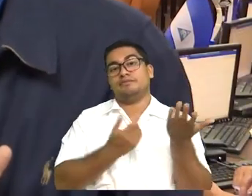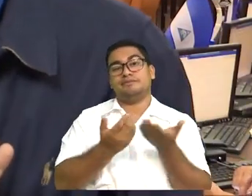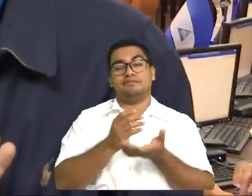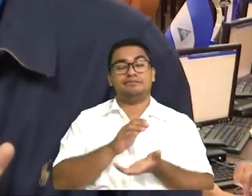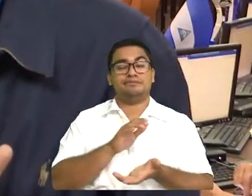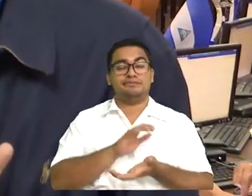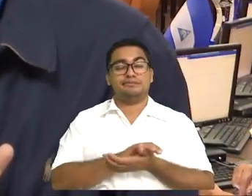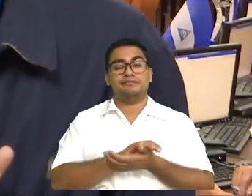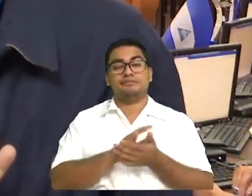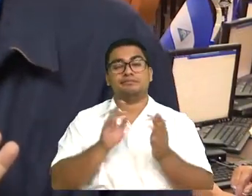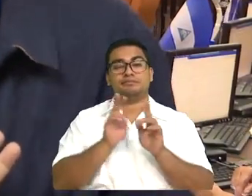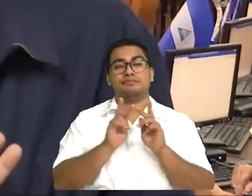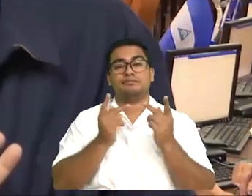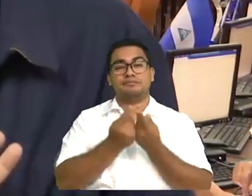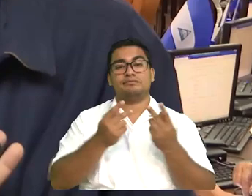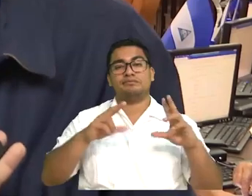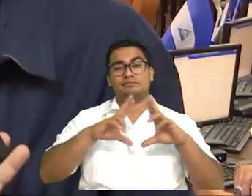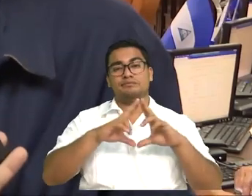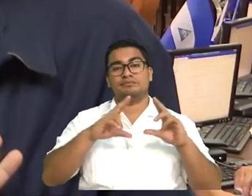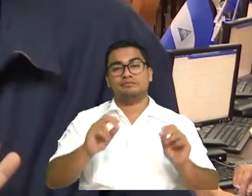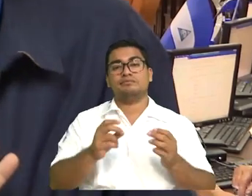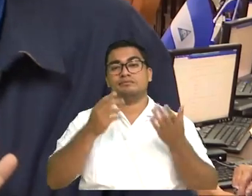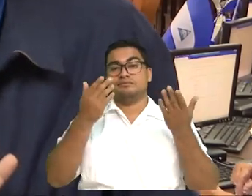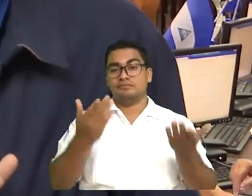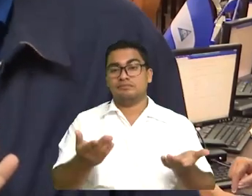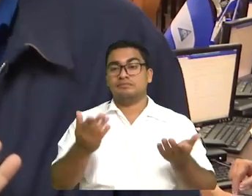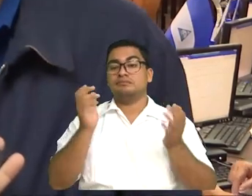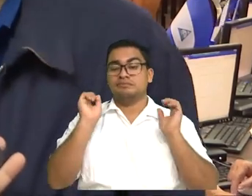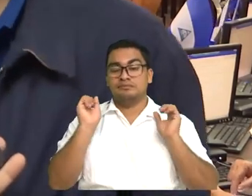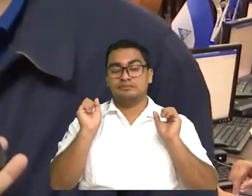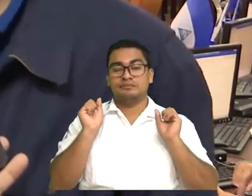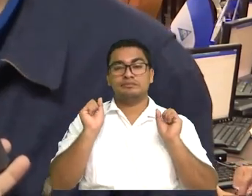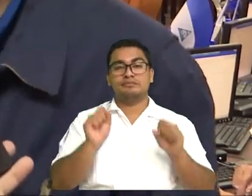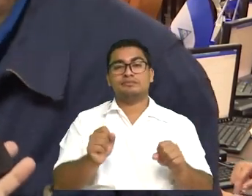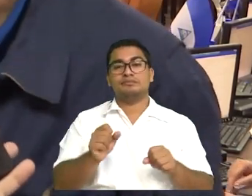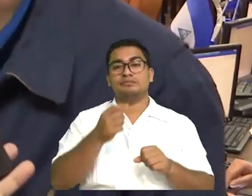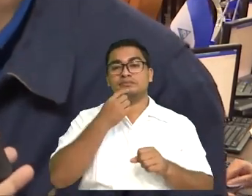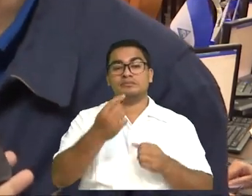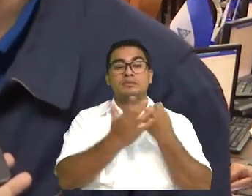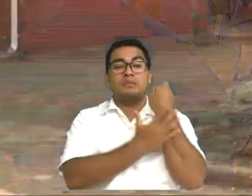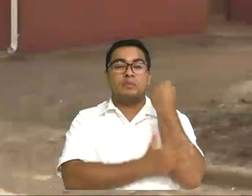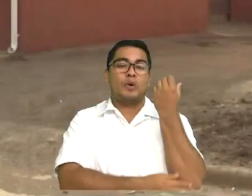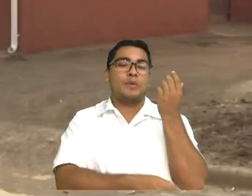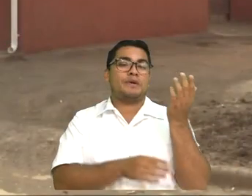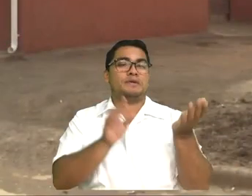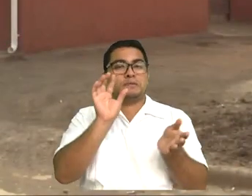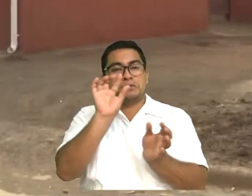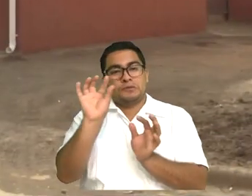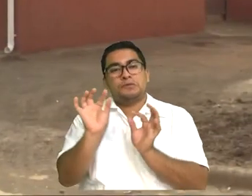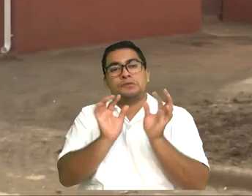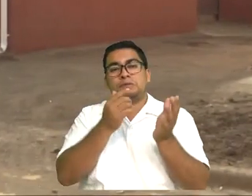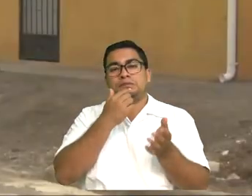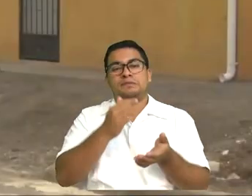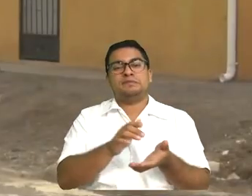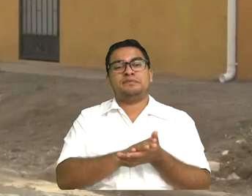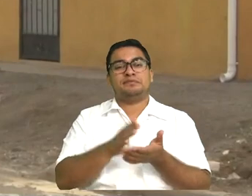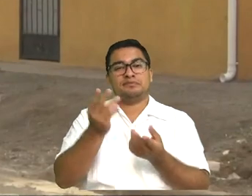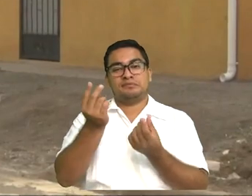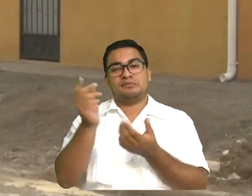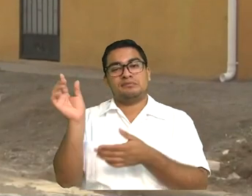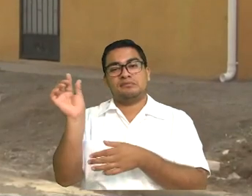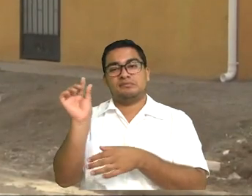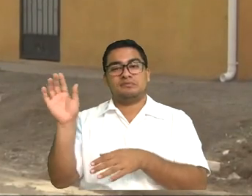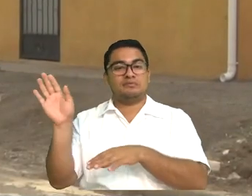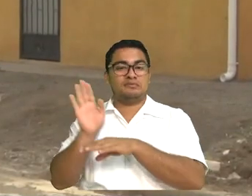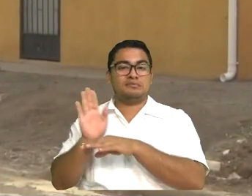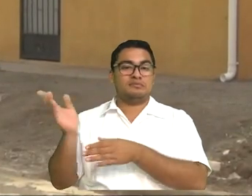de la sociedad nicaragüense y es por eso que hemos tenido la oportunidad de reducir pobreza y pobreza extrema. El financiamiento tendrá dos